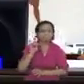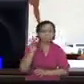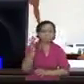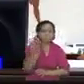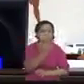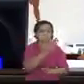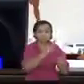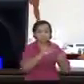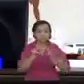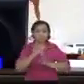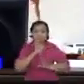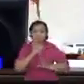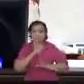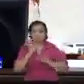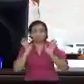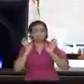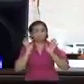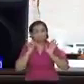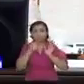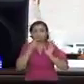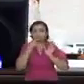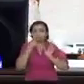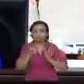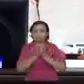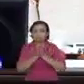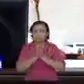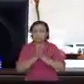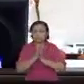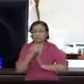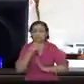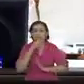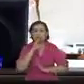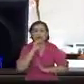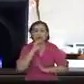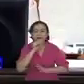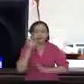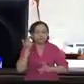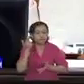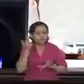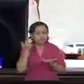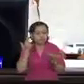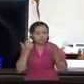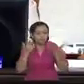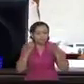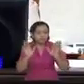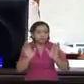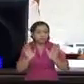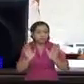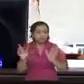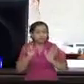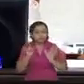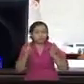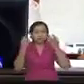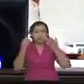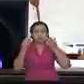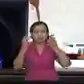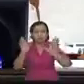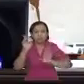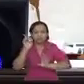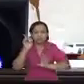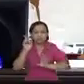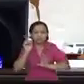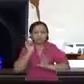mundo, pero yo les pido, no digan sandeces, no digan cosas que no